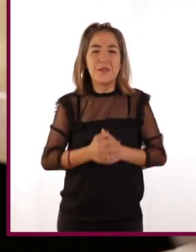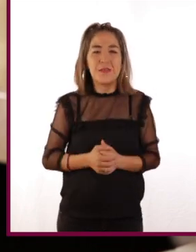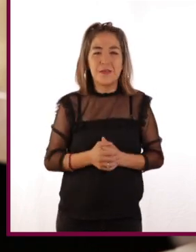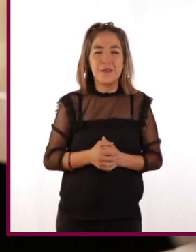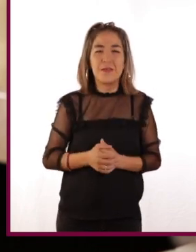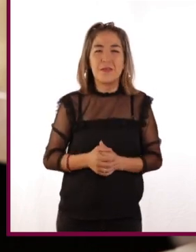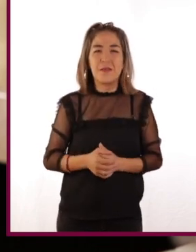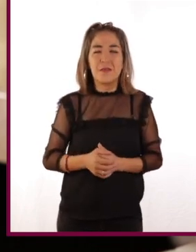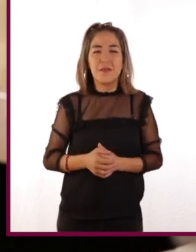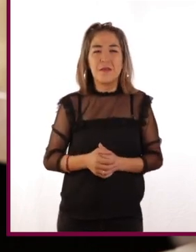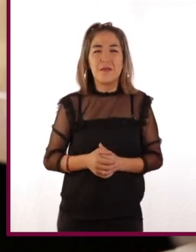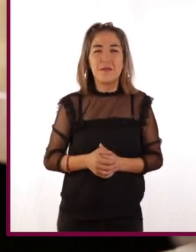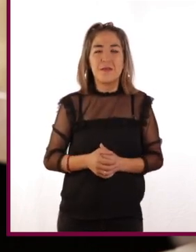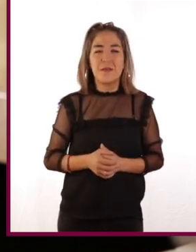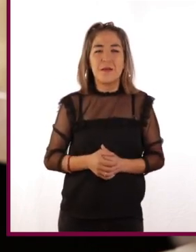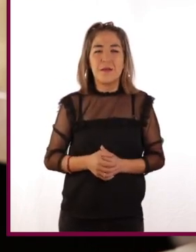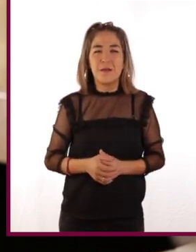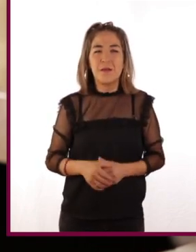estudió. Y